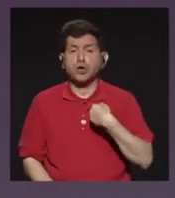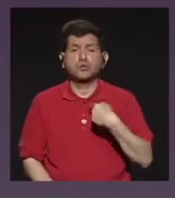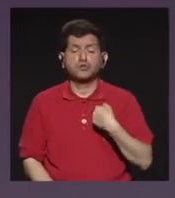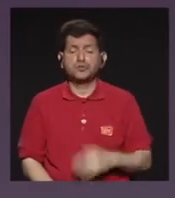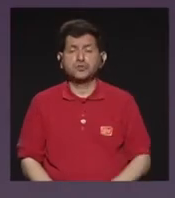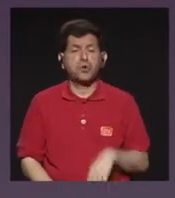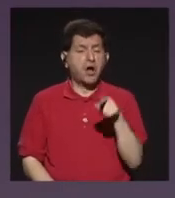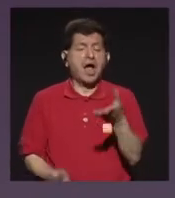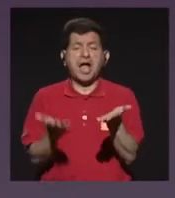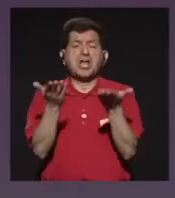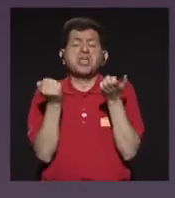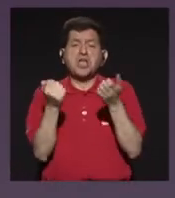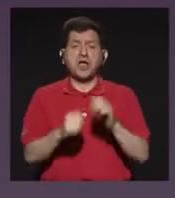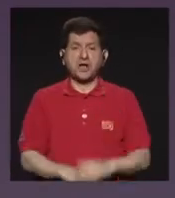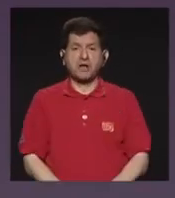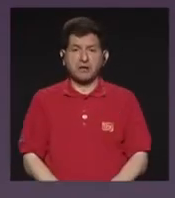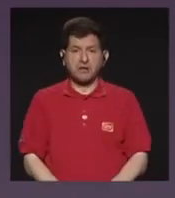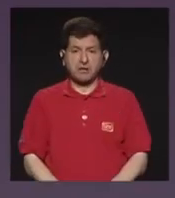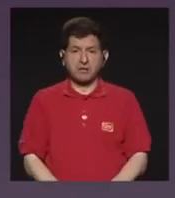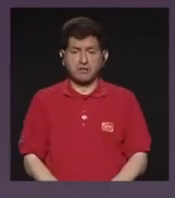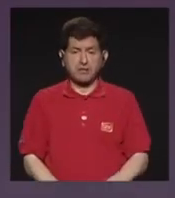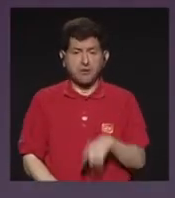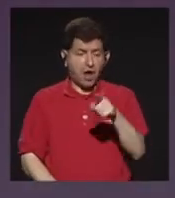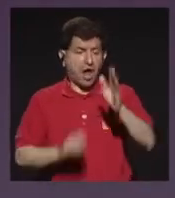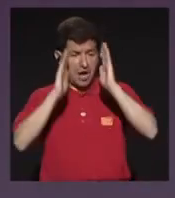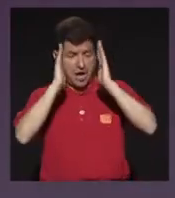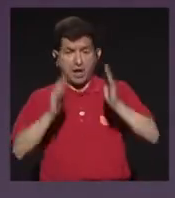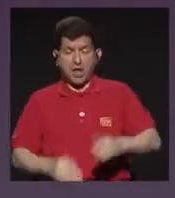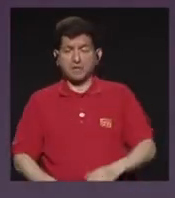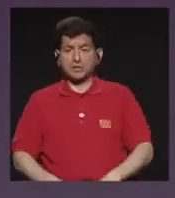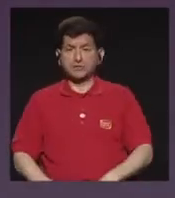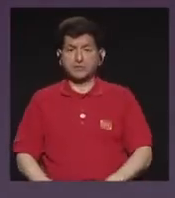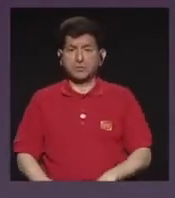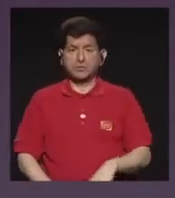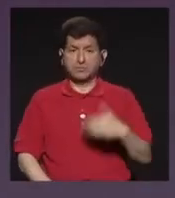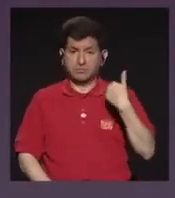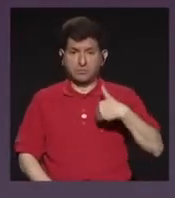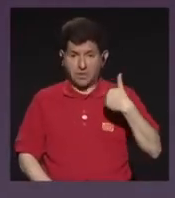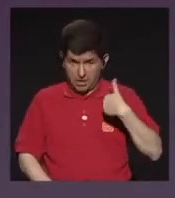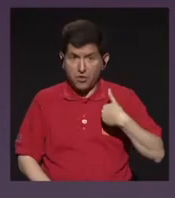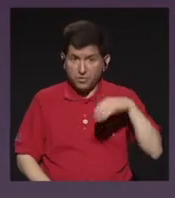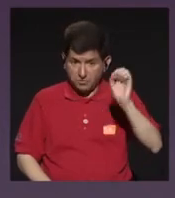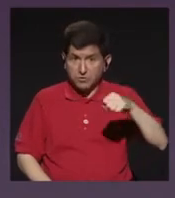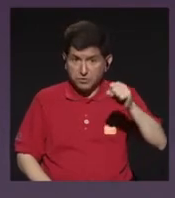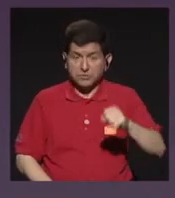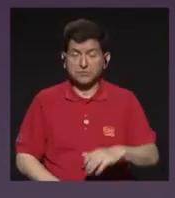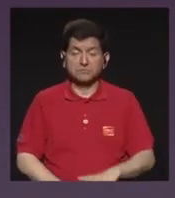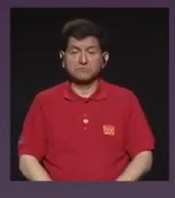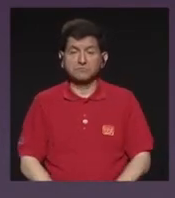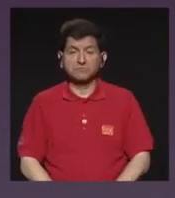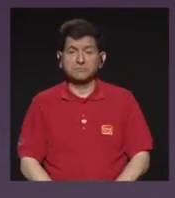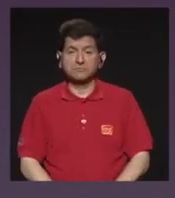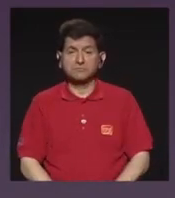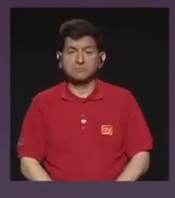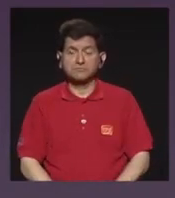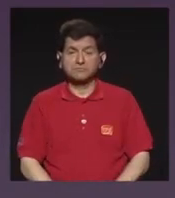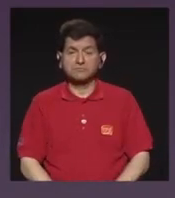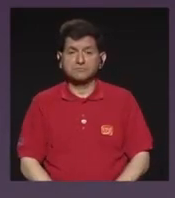la mano, yo quiero... es más escuchado el hombre, ¿verdad? Yo puedo decir que